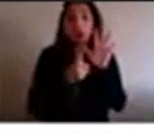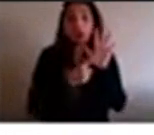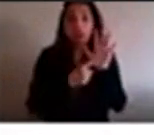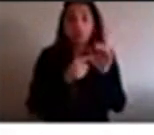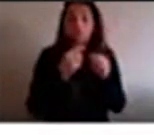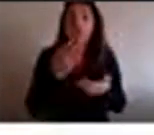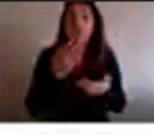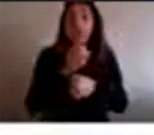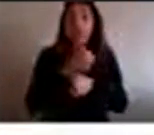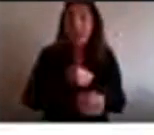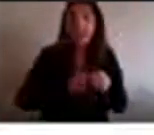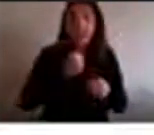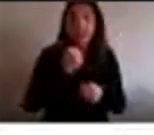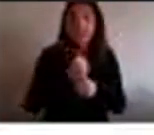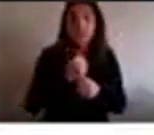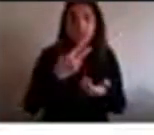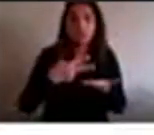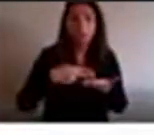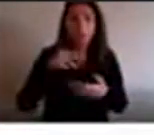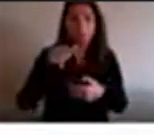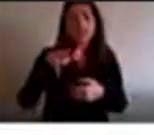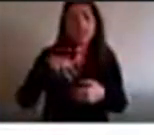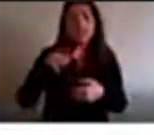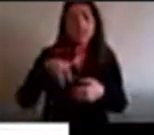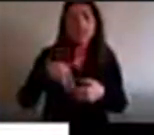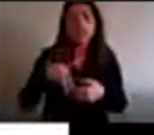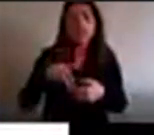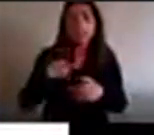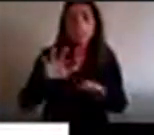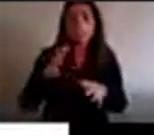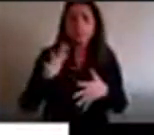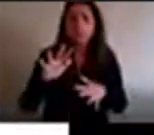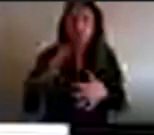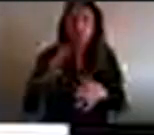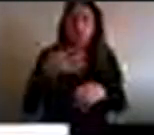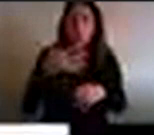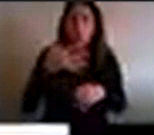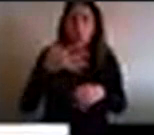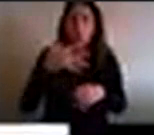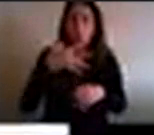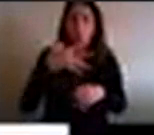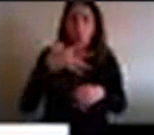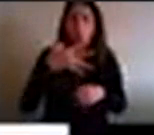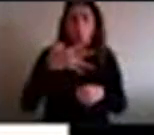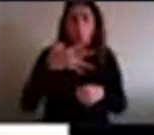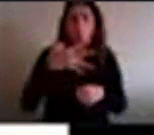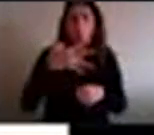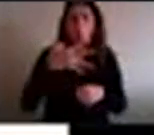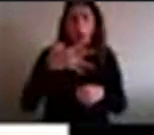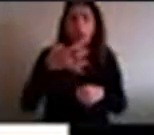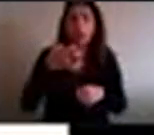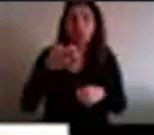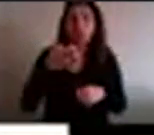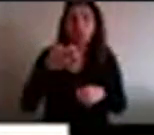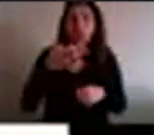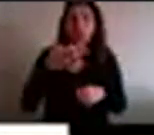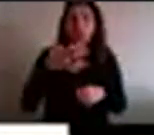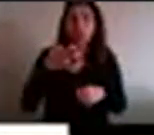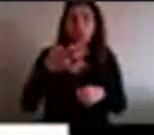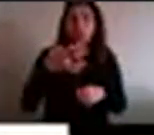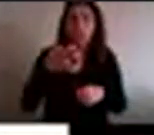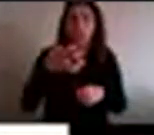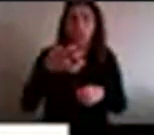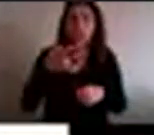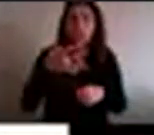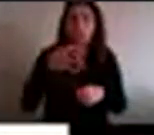2018, pasamos a 466 empleadores que se acogieron a este beneficio por cerca de 68 mil